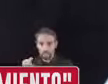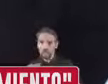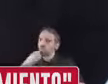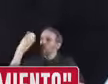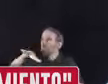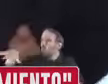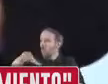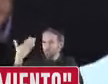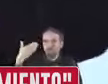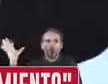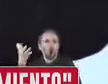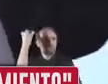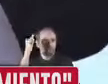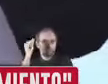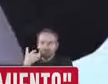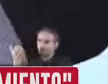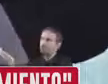podíamos conseguir